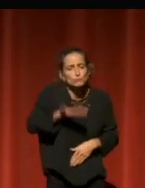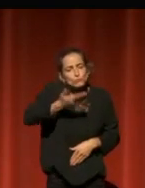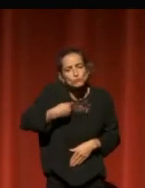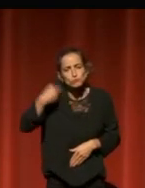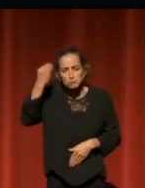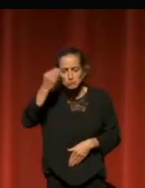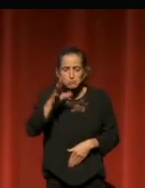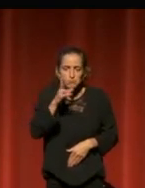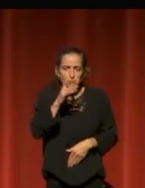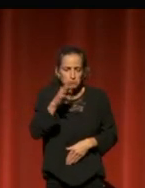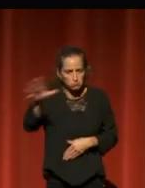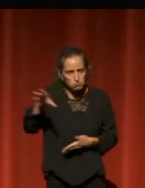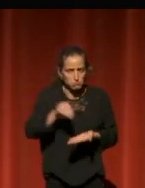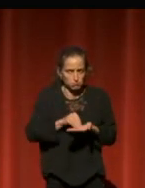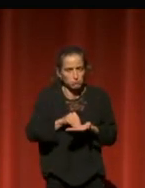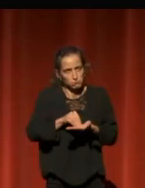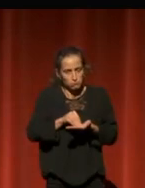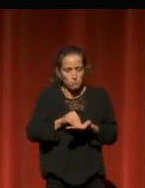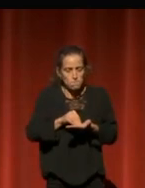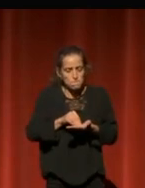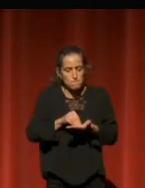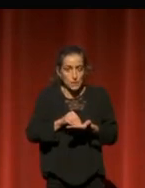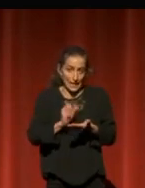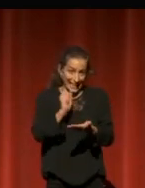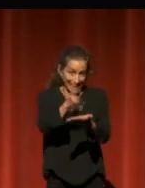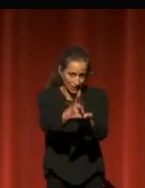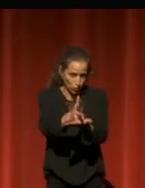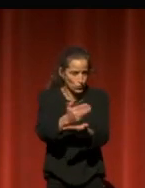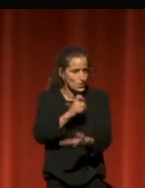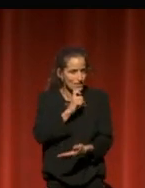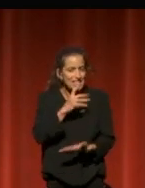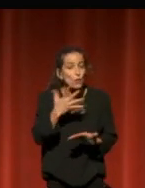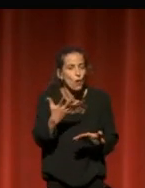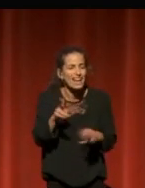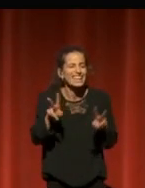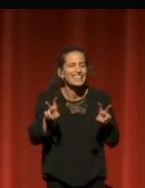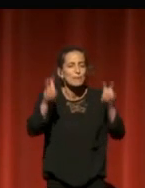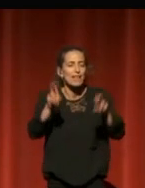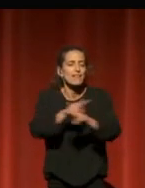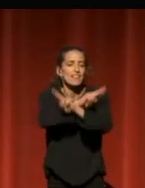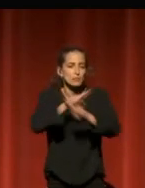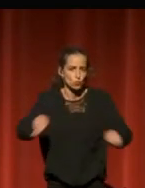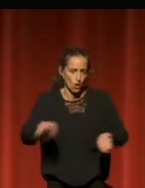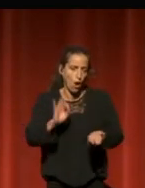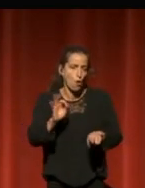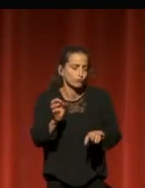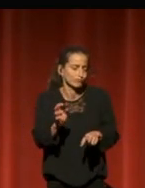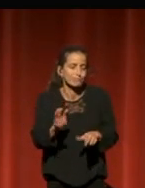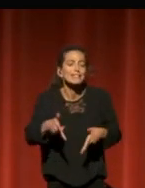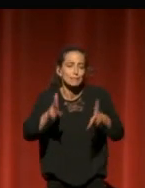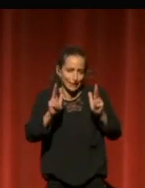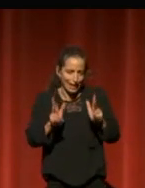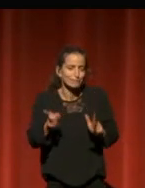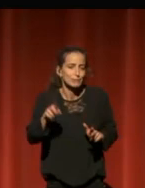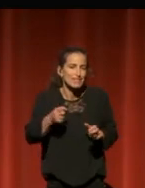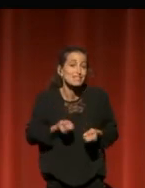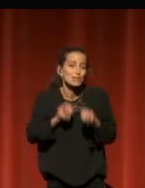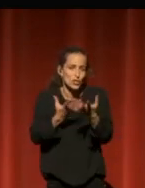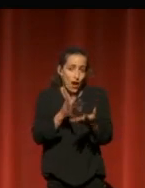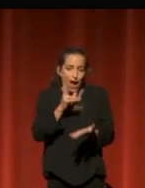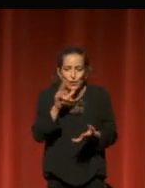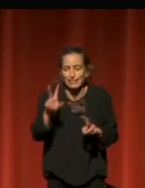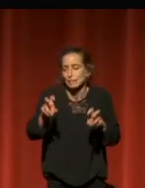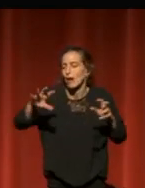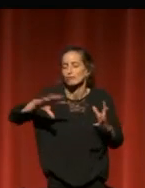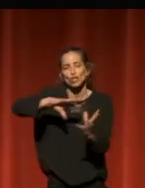un reto difícil, que es la censura y la libertad de expresión. Vivimos en la era de las fake news,